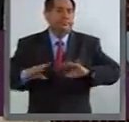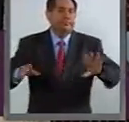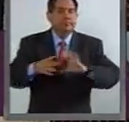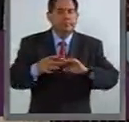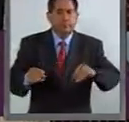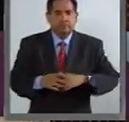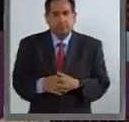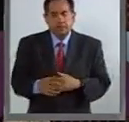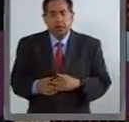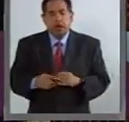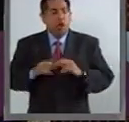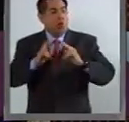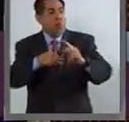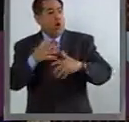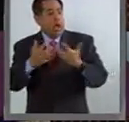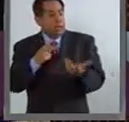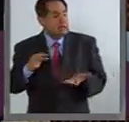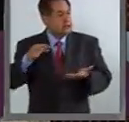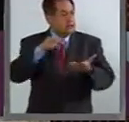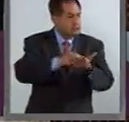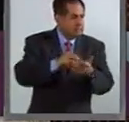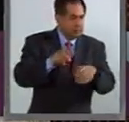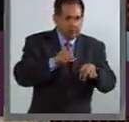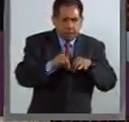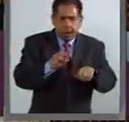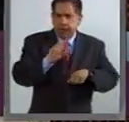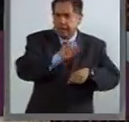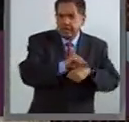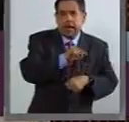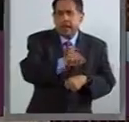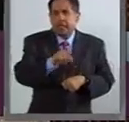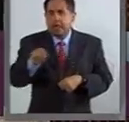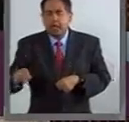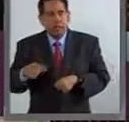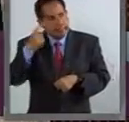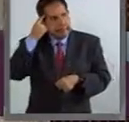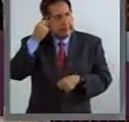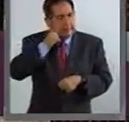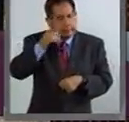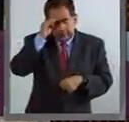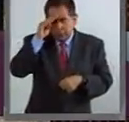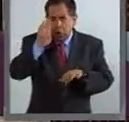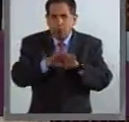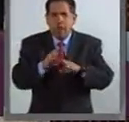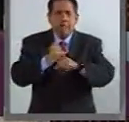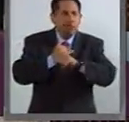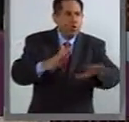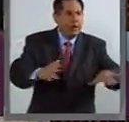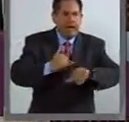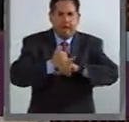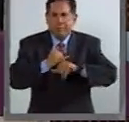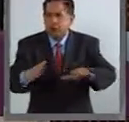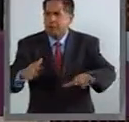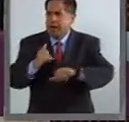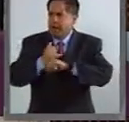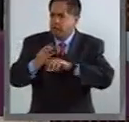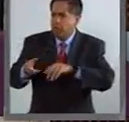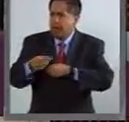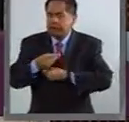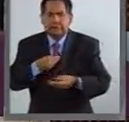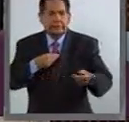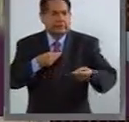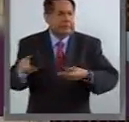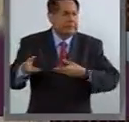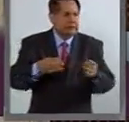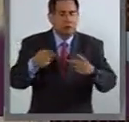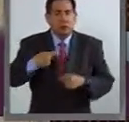llevamos a cabo en nuestro día, estamos viendo de qué manera la informamos con la intención de